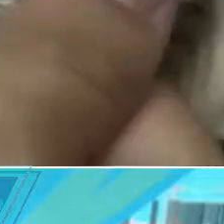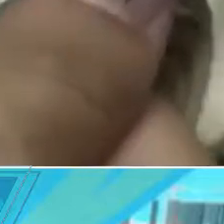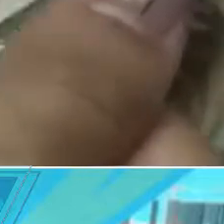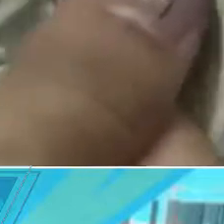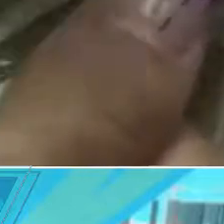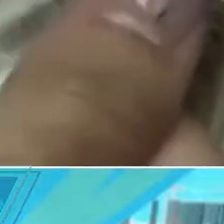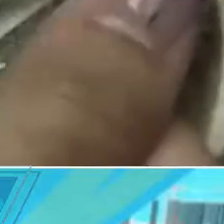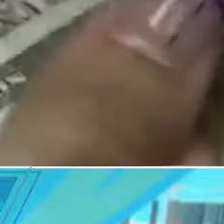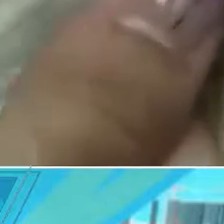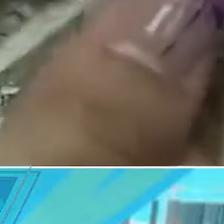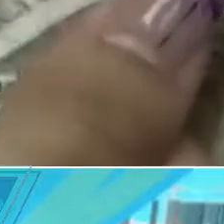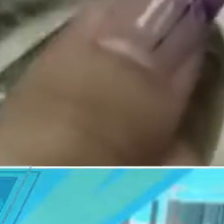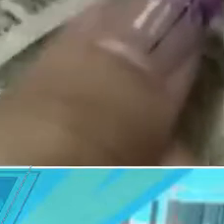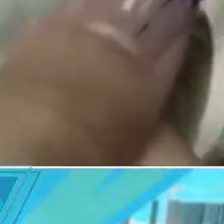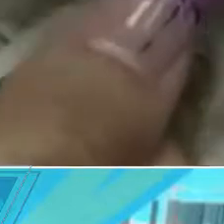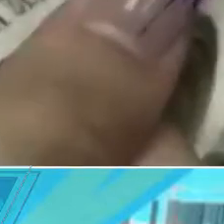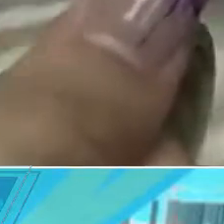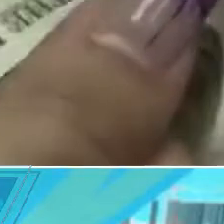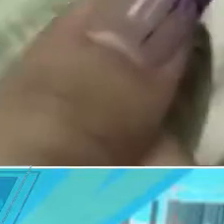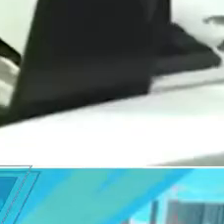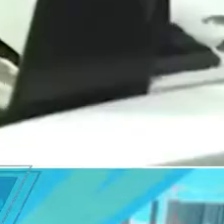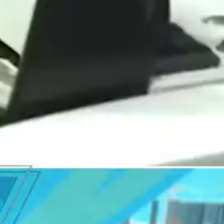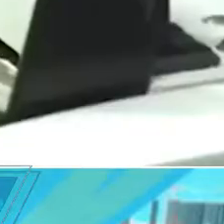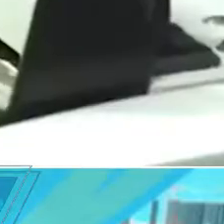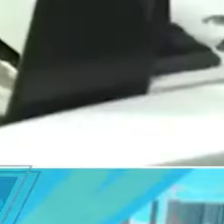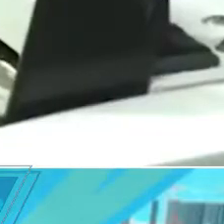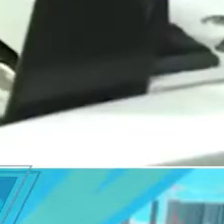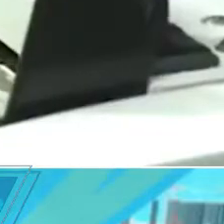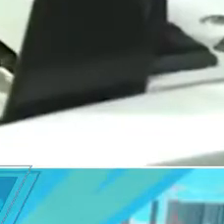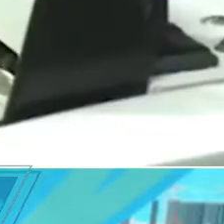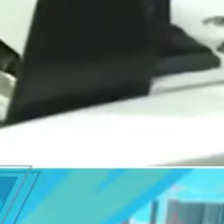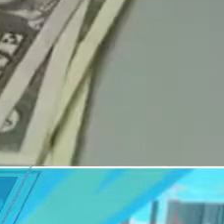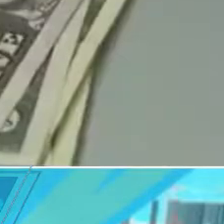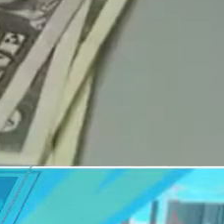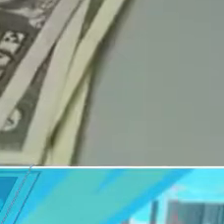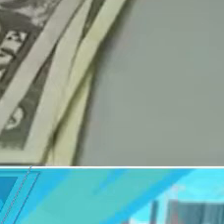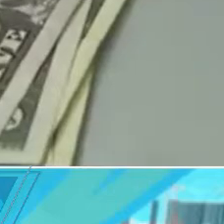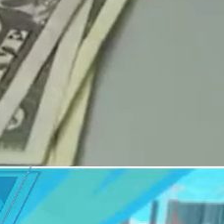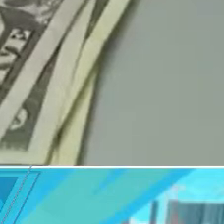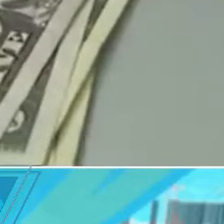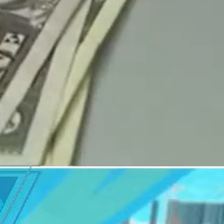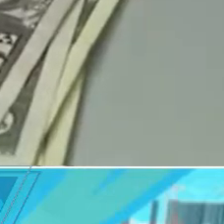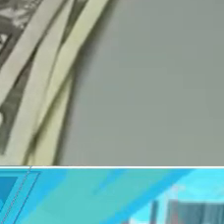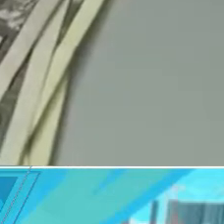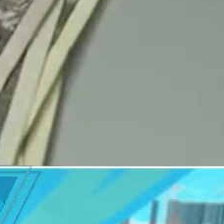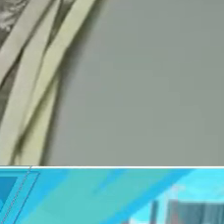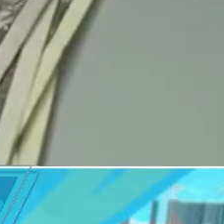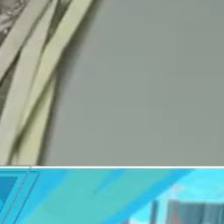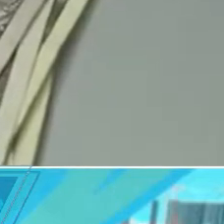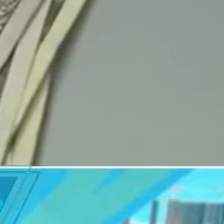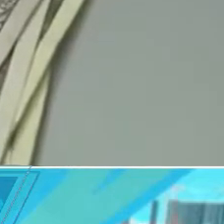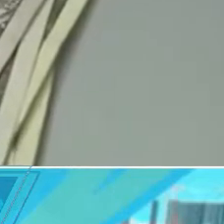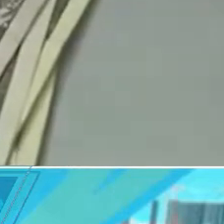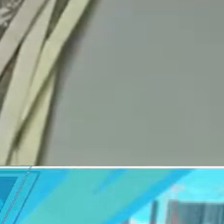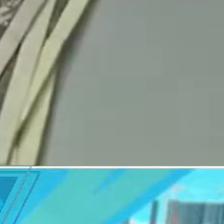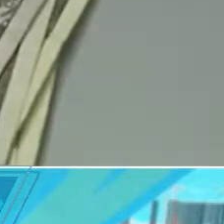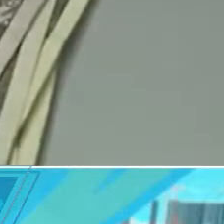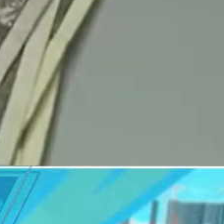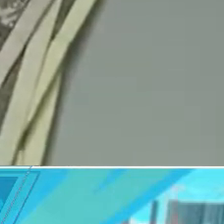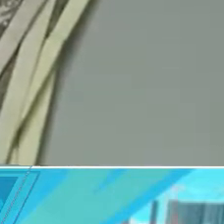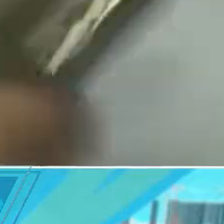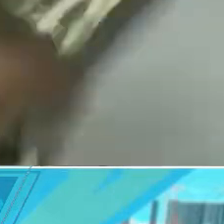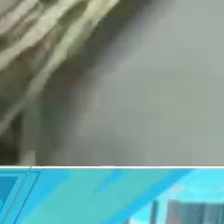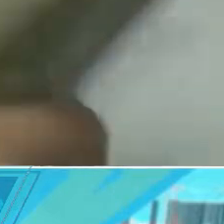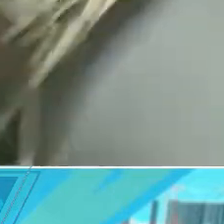mayor velocidad tenga el dinero en su movimiento, en el flujo circular de la economía, eso dinamiza más la economía y la hace